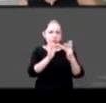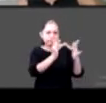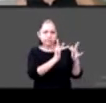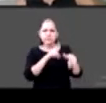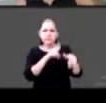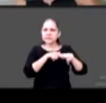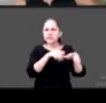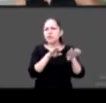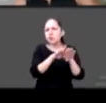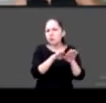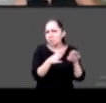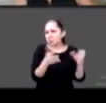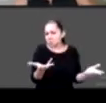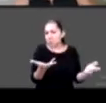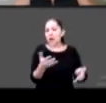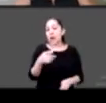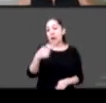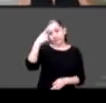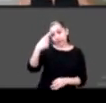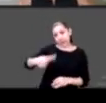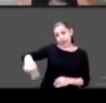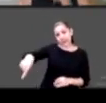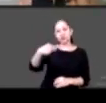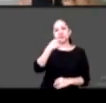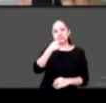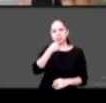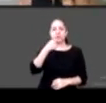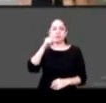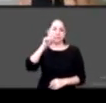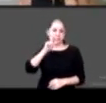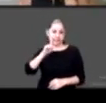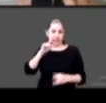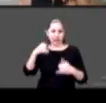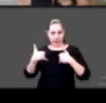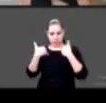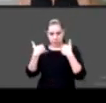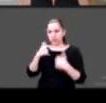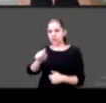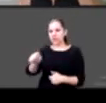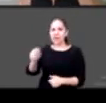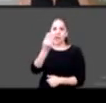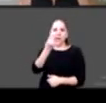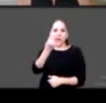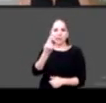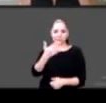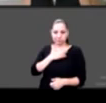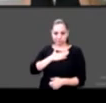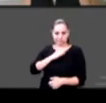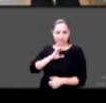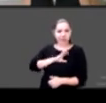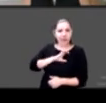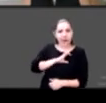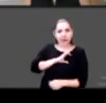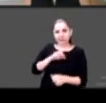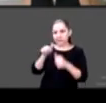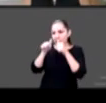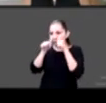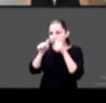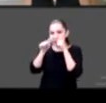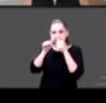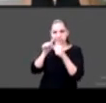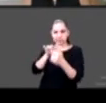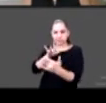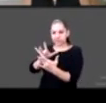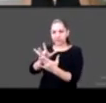sensible para los niños, niñas y adolescentes en este proceso. El próximo, por favor.